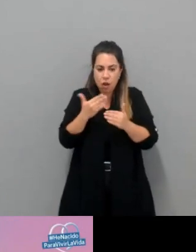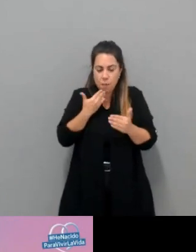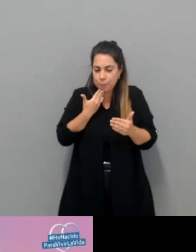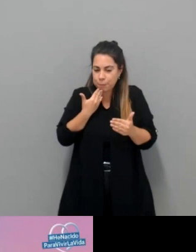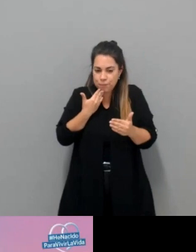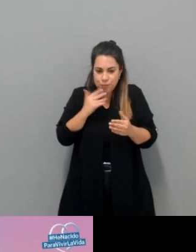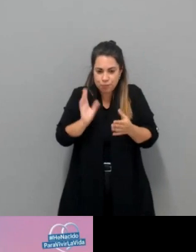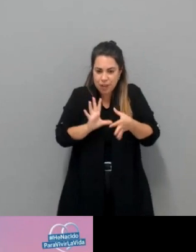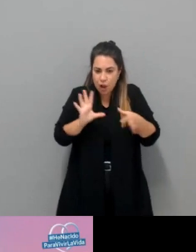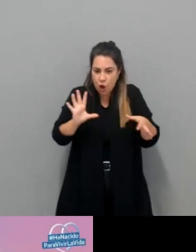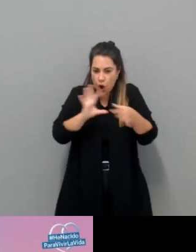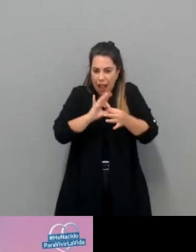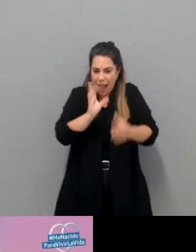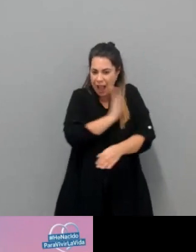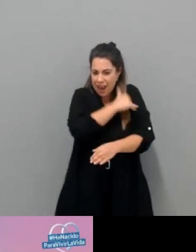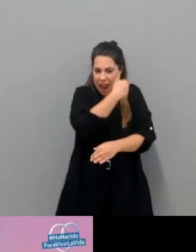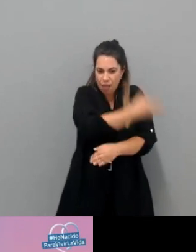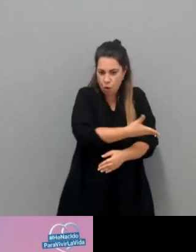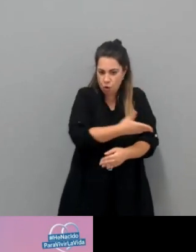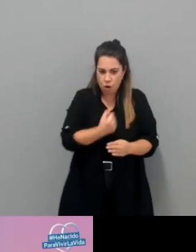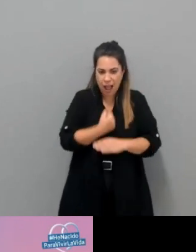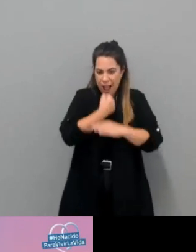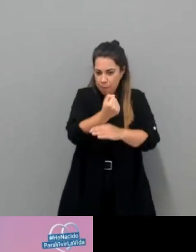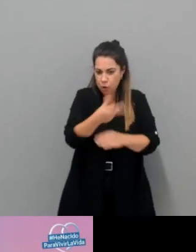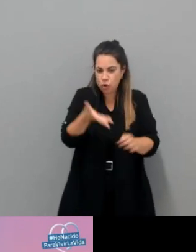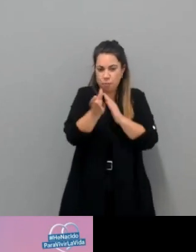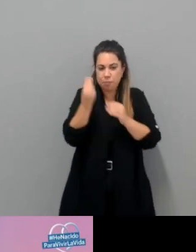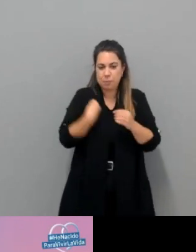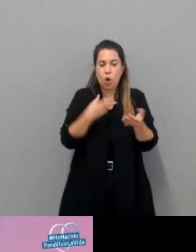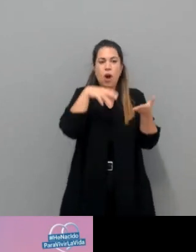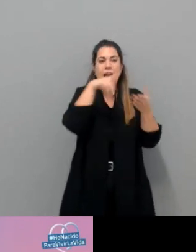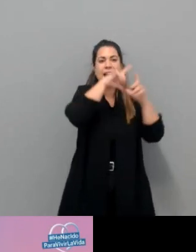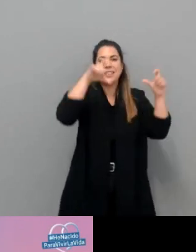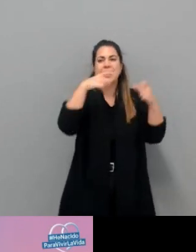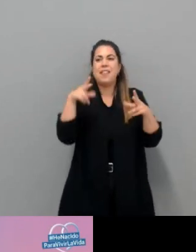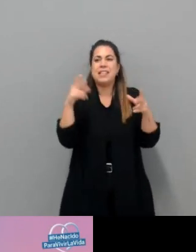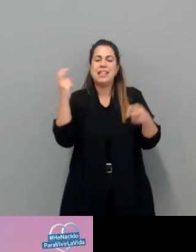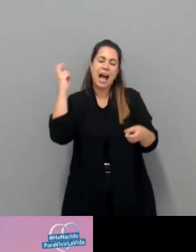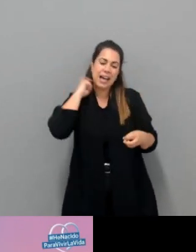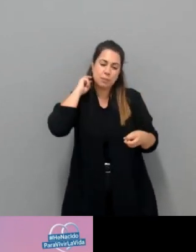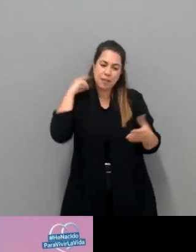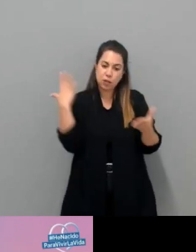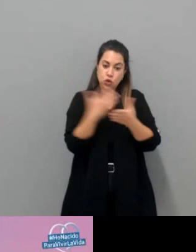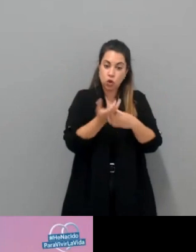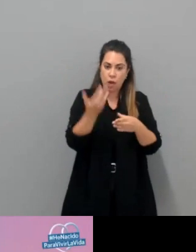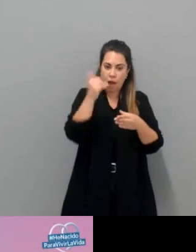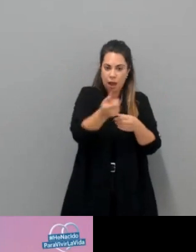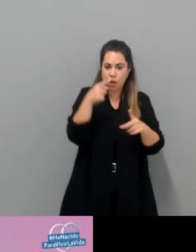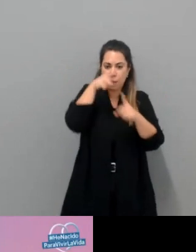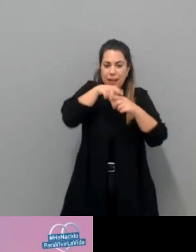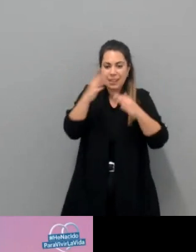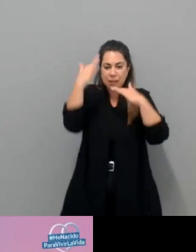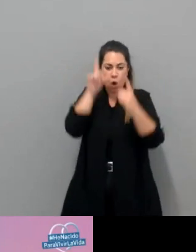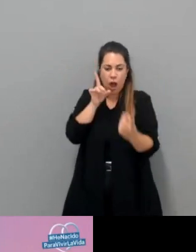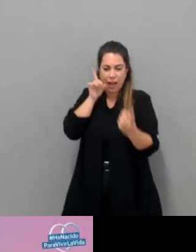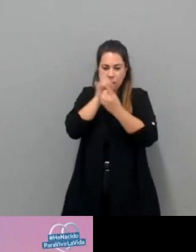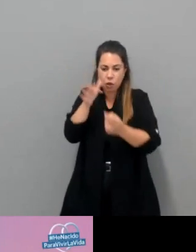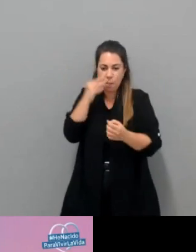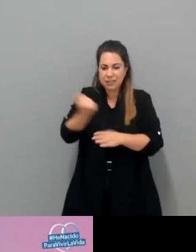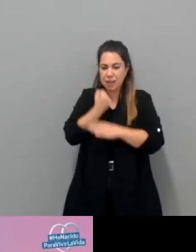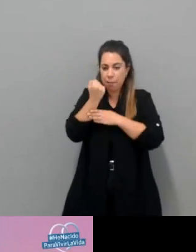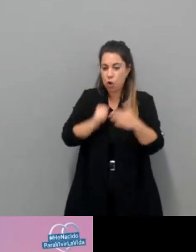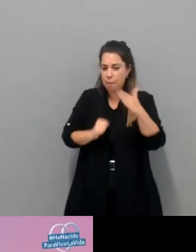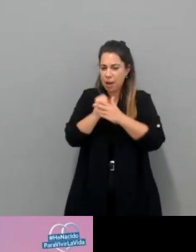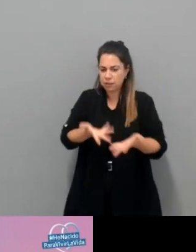son vuestras aliadas y ahí están en todas las entidades ASPACE para atenderos y para prestaros todos los apoyos